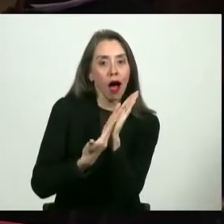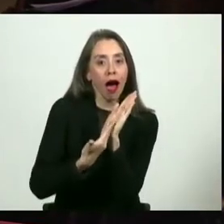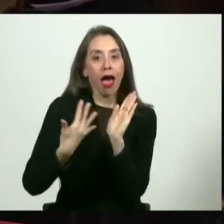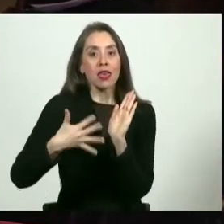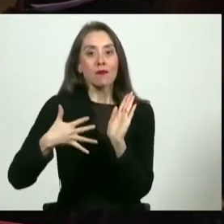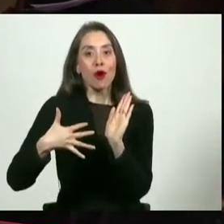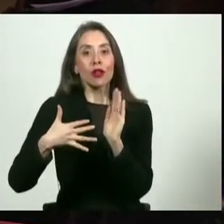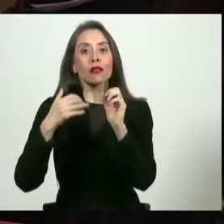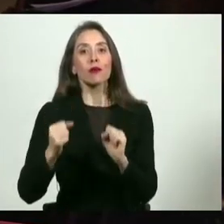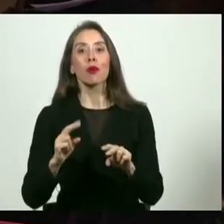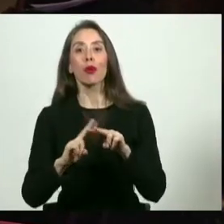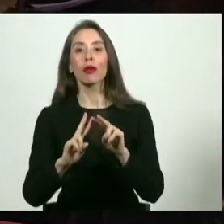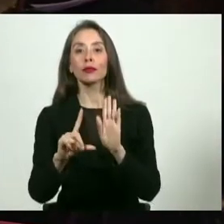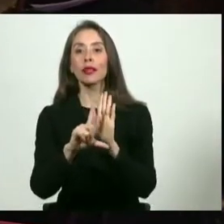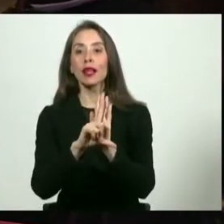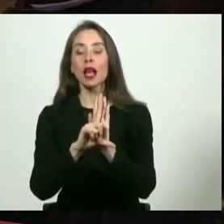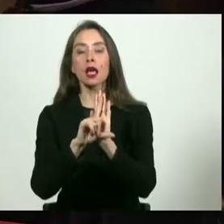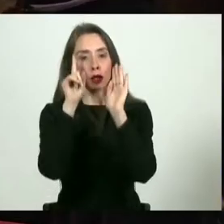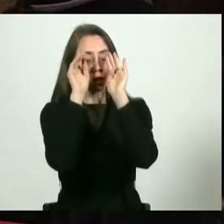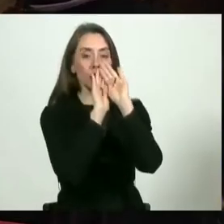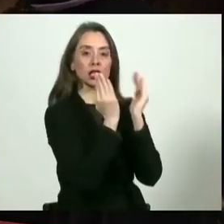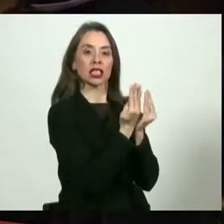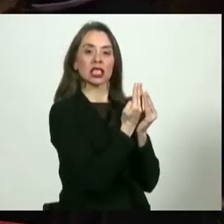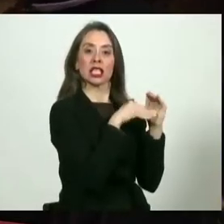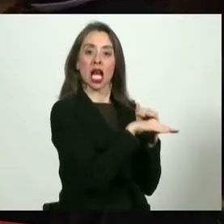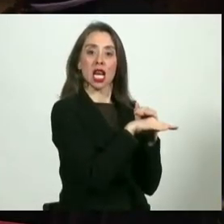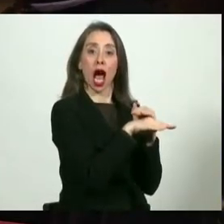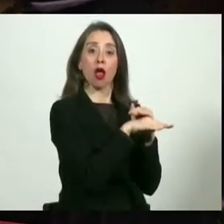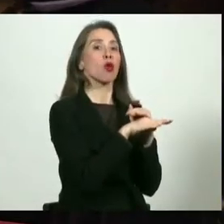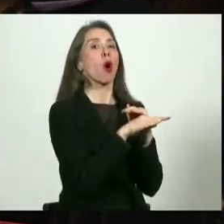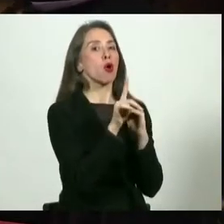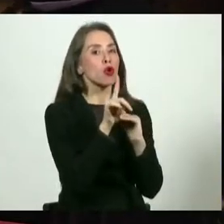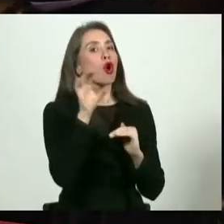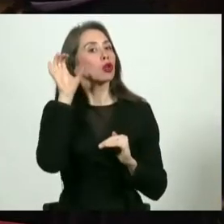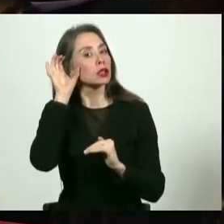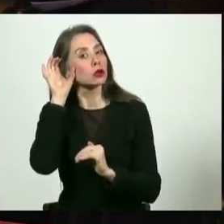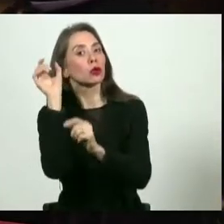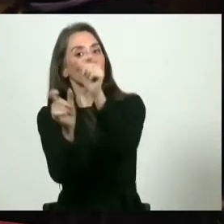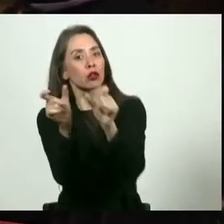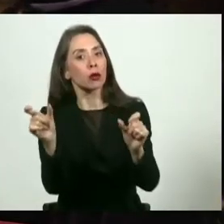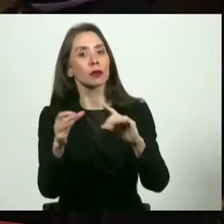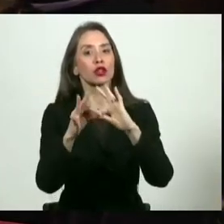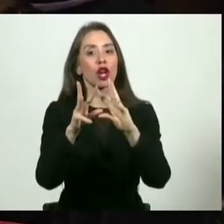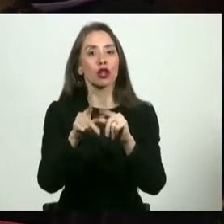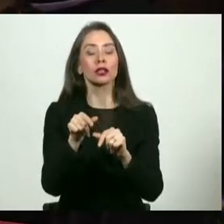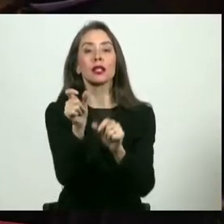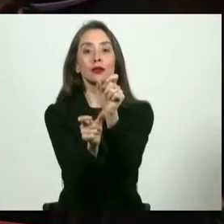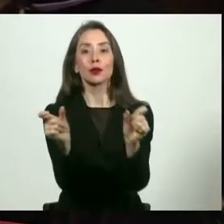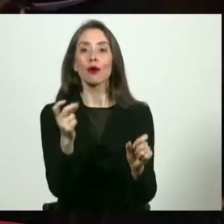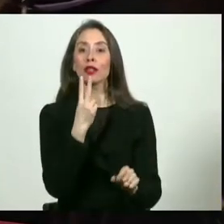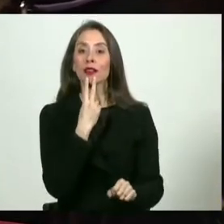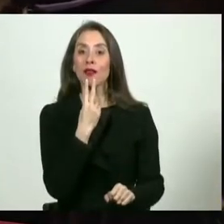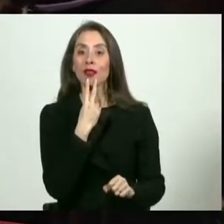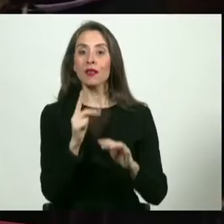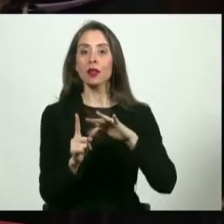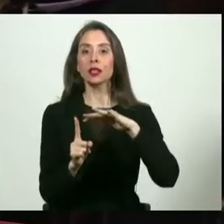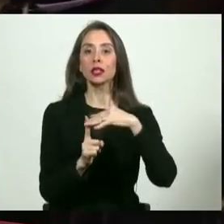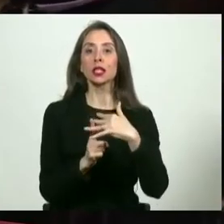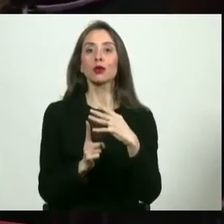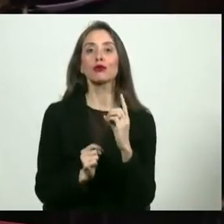poder legislar, no a puertas cerradas, sino que escuchando al mundo, a las personas, a las organizaciones que viven la situación